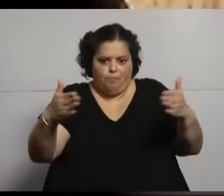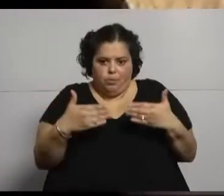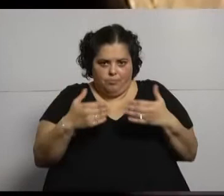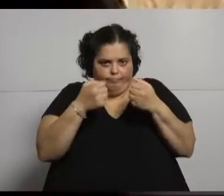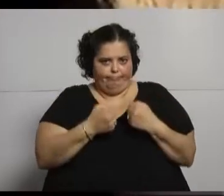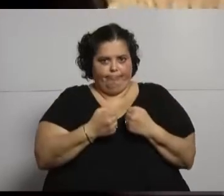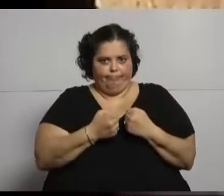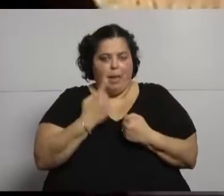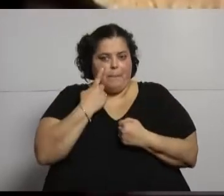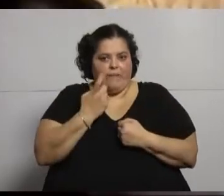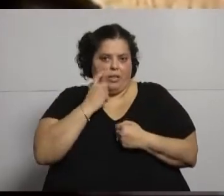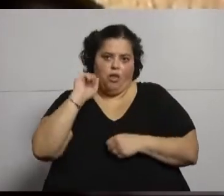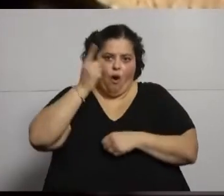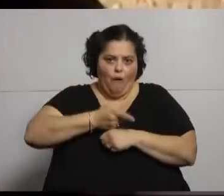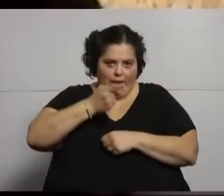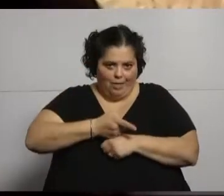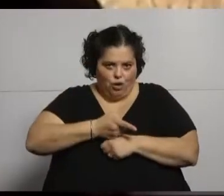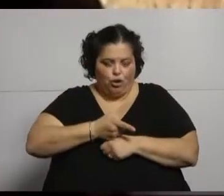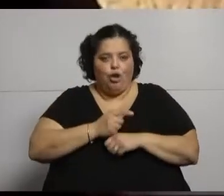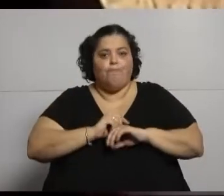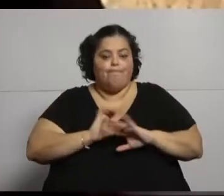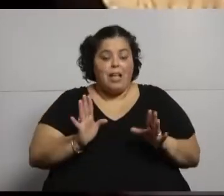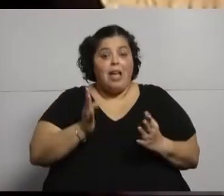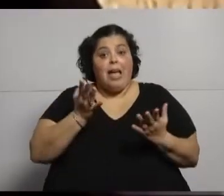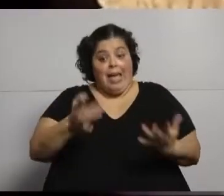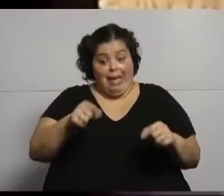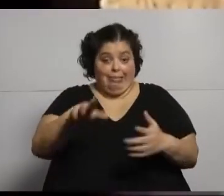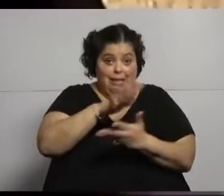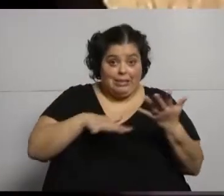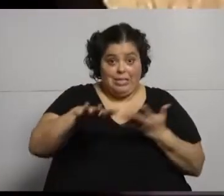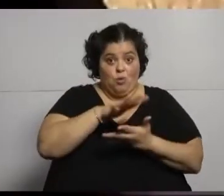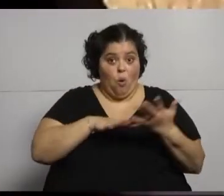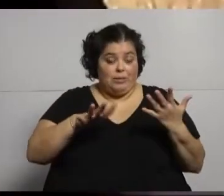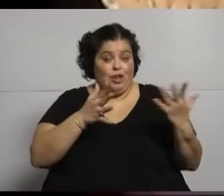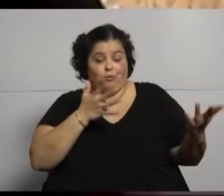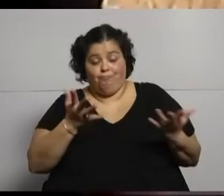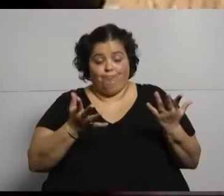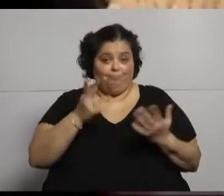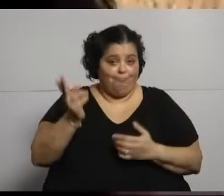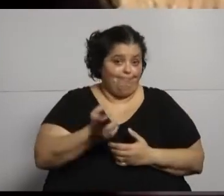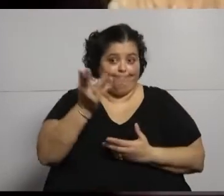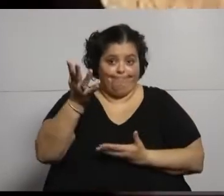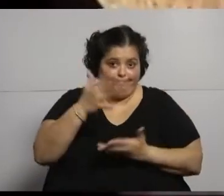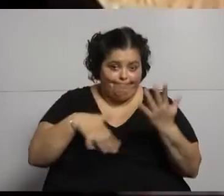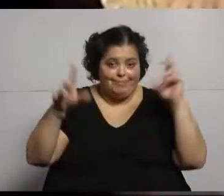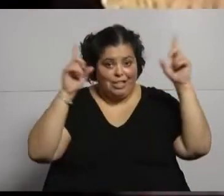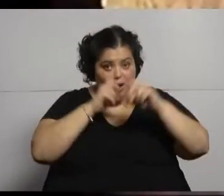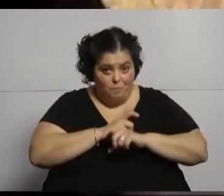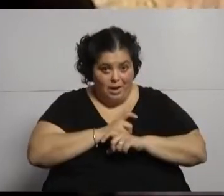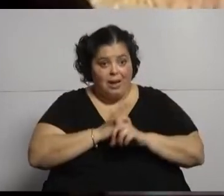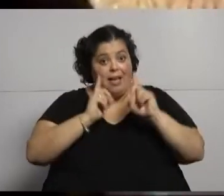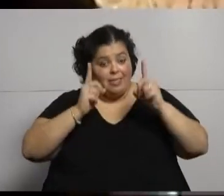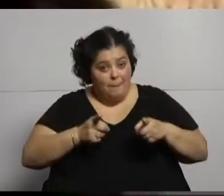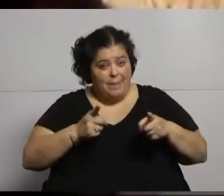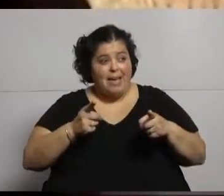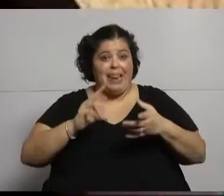Y obligatorio. Frente a esta situación, esta coyuntura tan compleja, con una crisis que